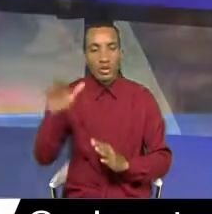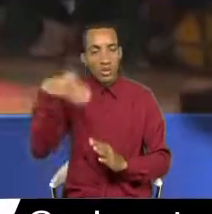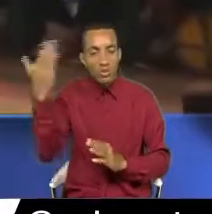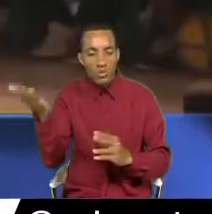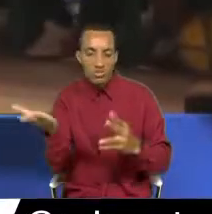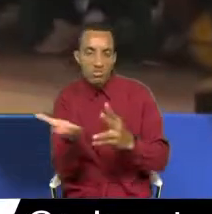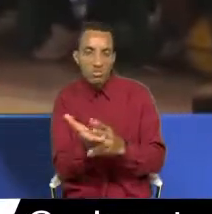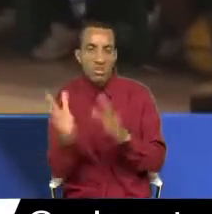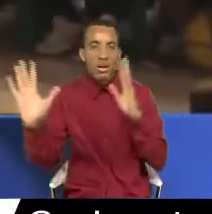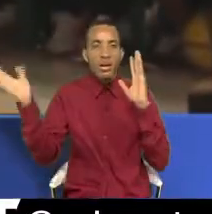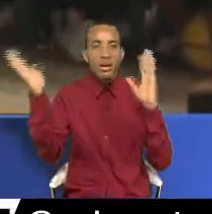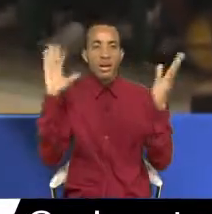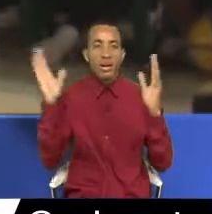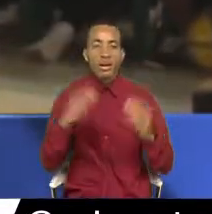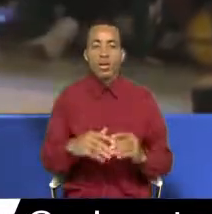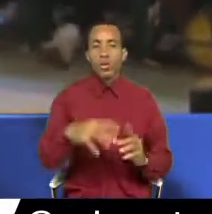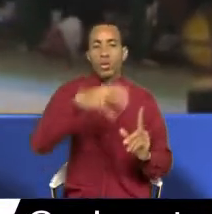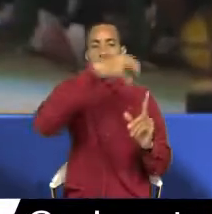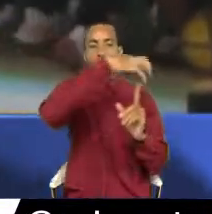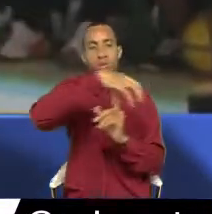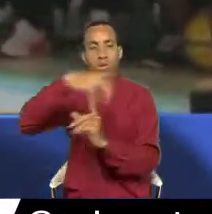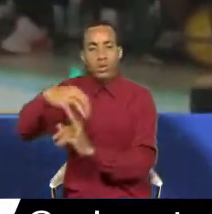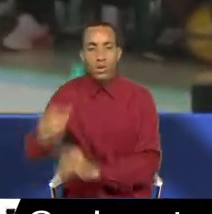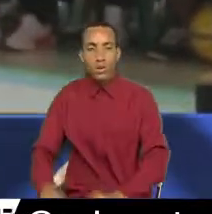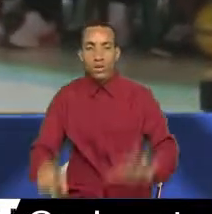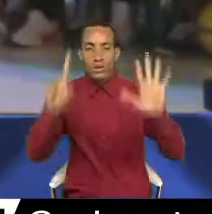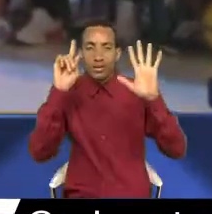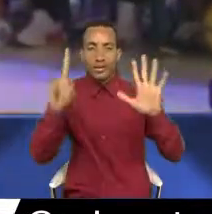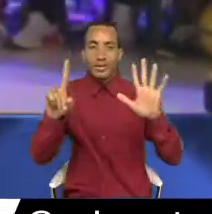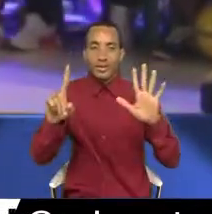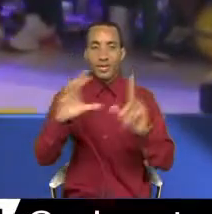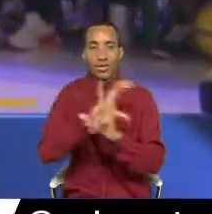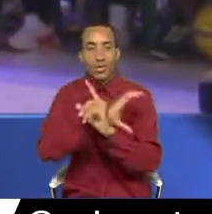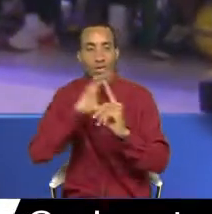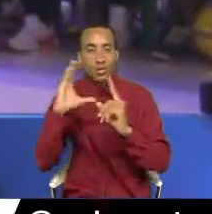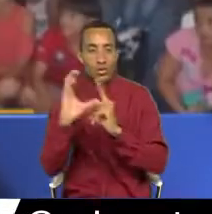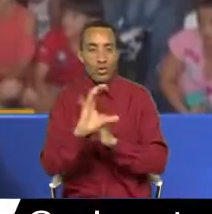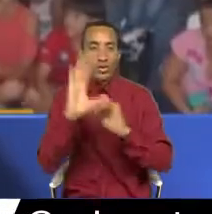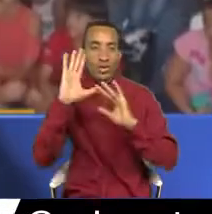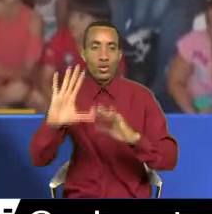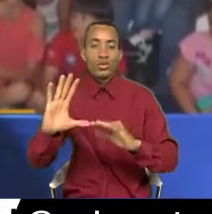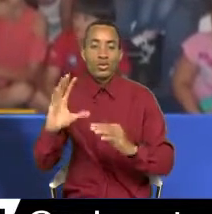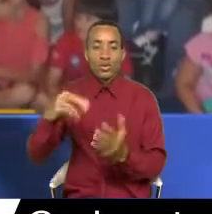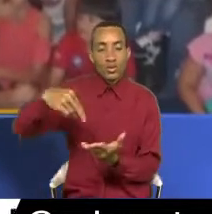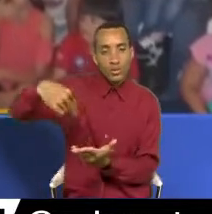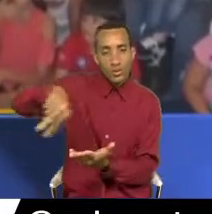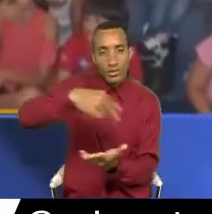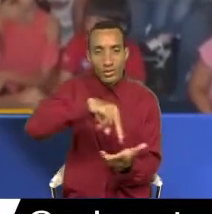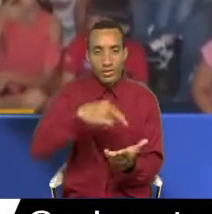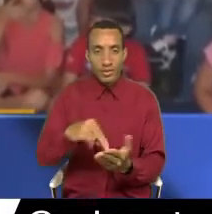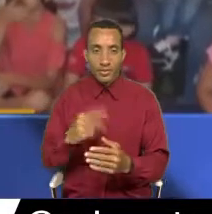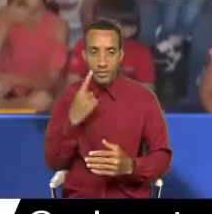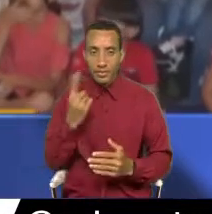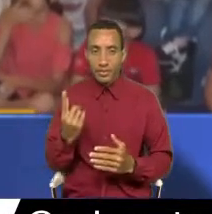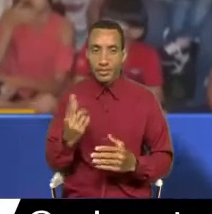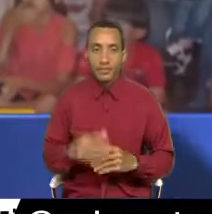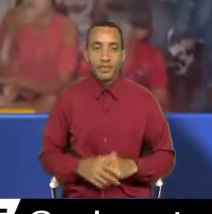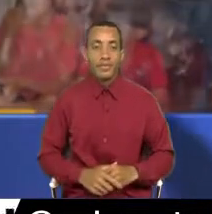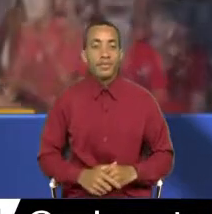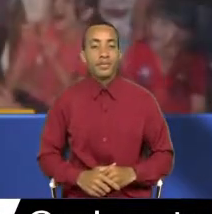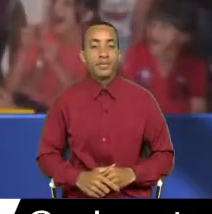hablaremos sobre el sexto Festival Nacional de Cultura Urbana que se celebrará en el municipio. Ya volvemos.